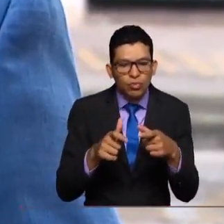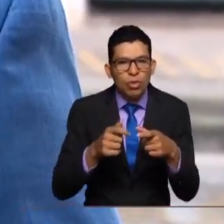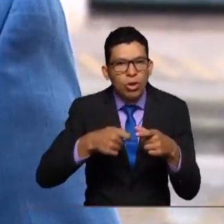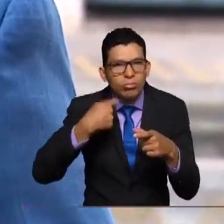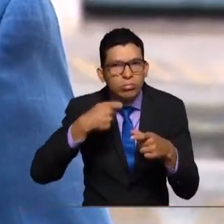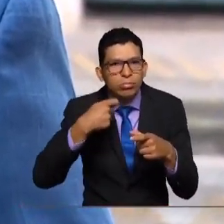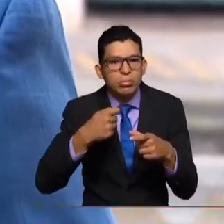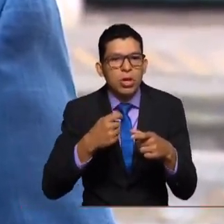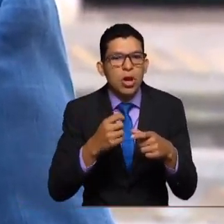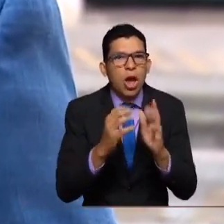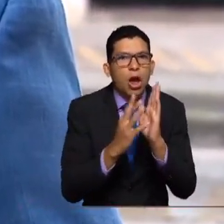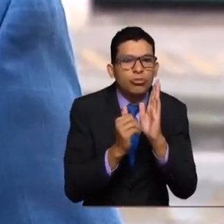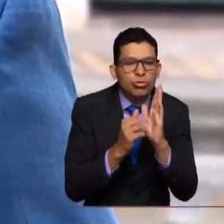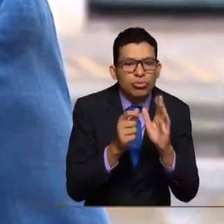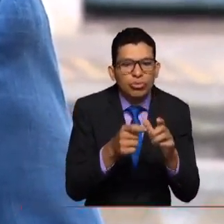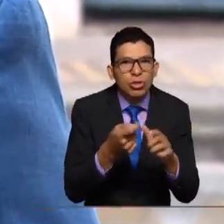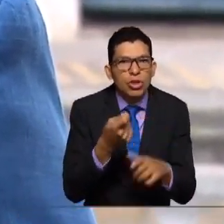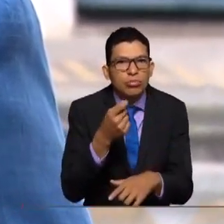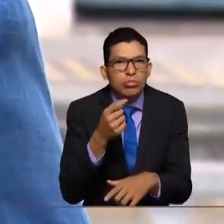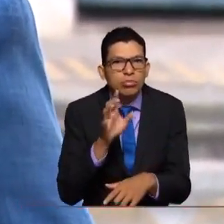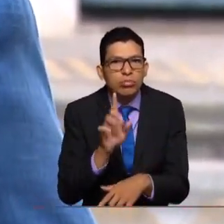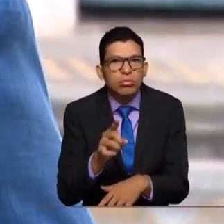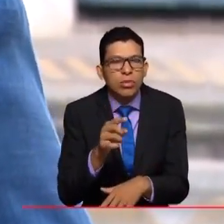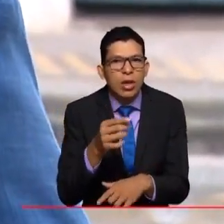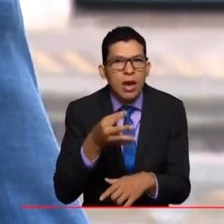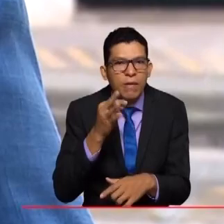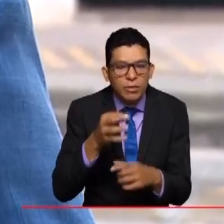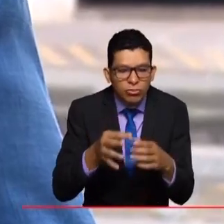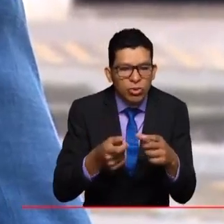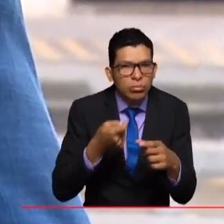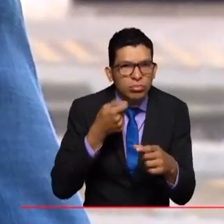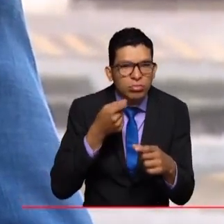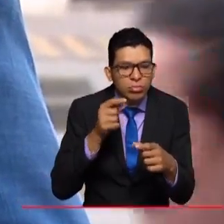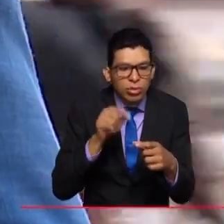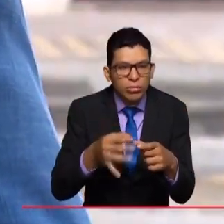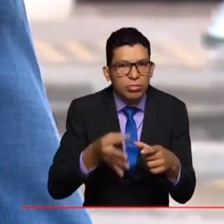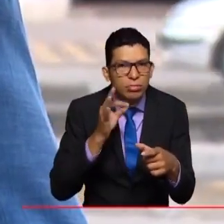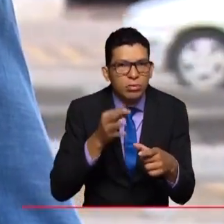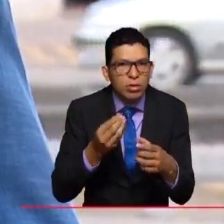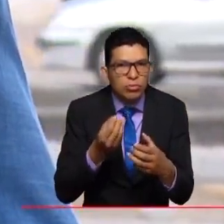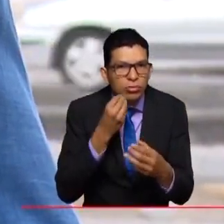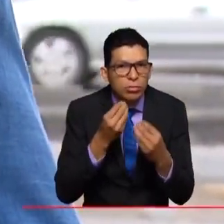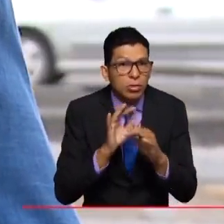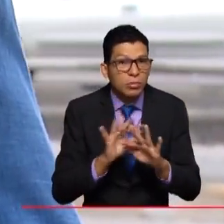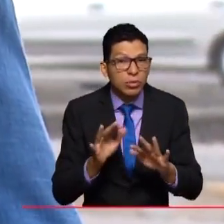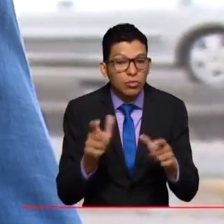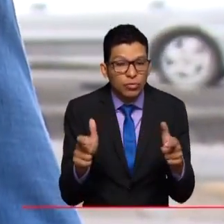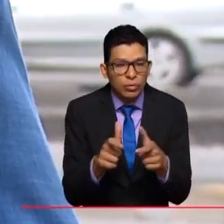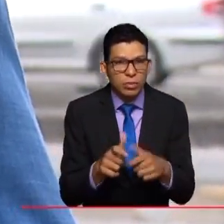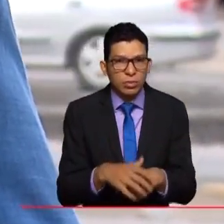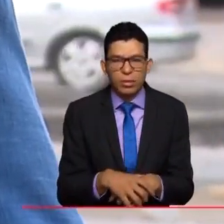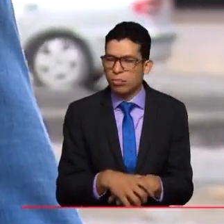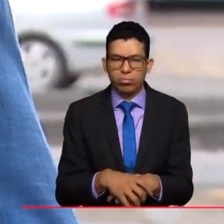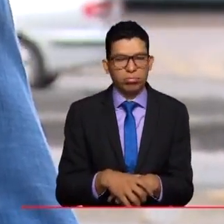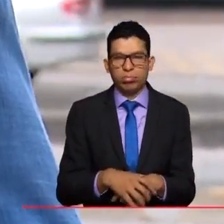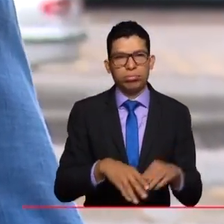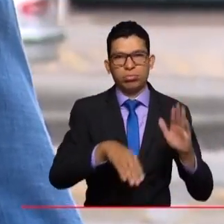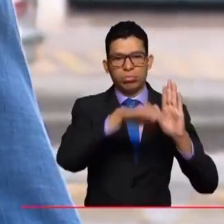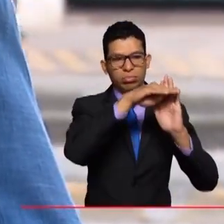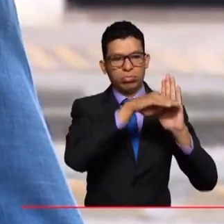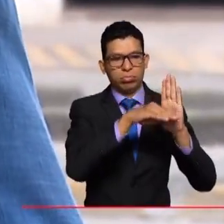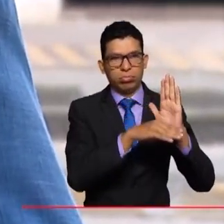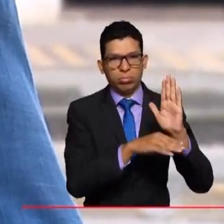un poquito de arroz y que realmente esto no va a nutrir a los niños no viene regulada viene regulada y viene orientada por